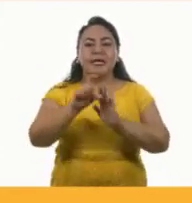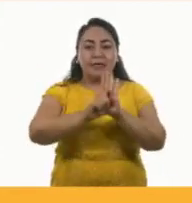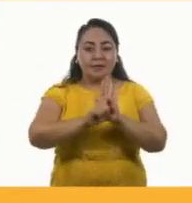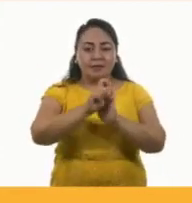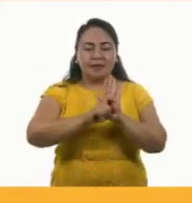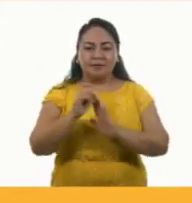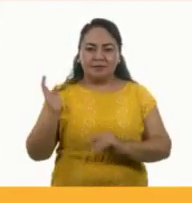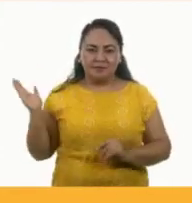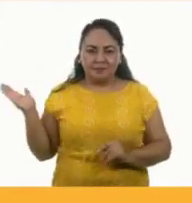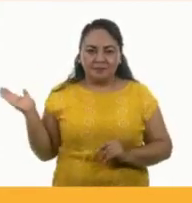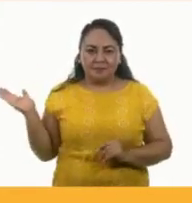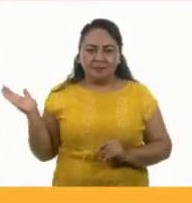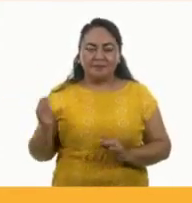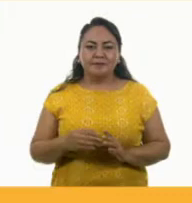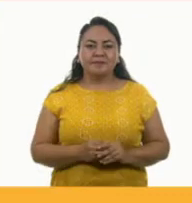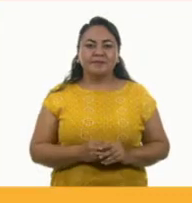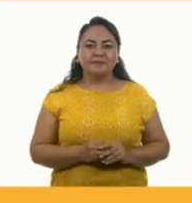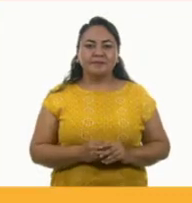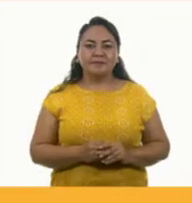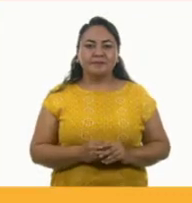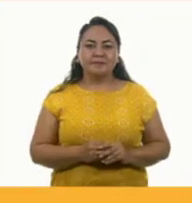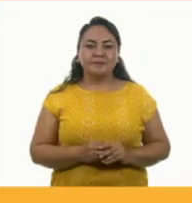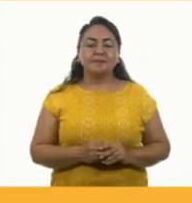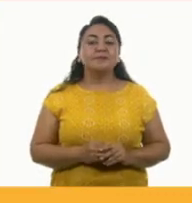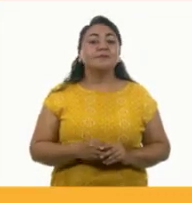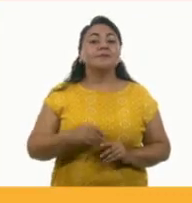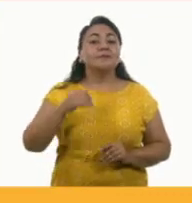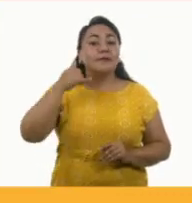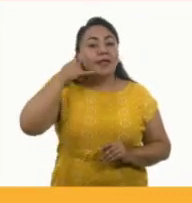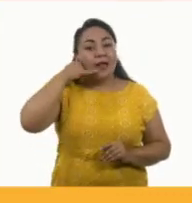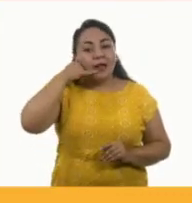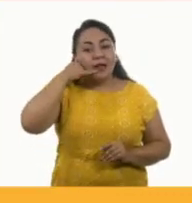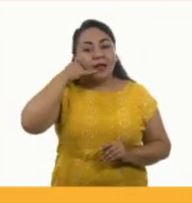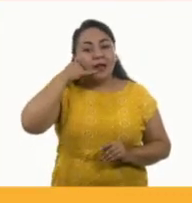@sep_mx. Teléfonos Educatel: